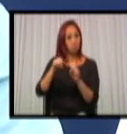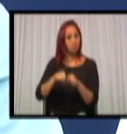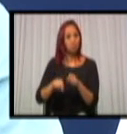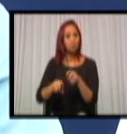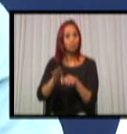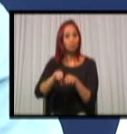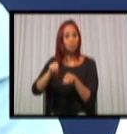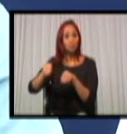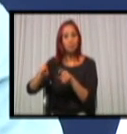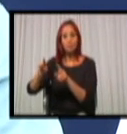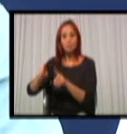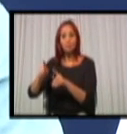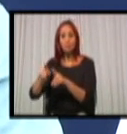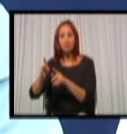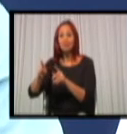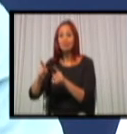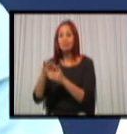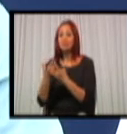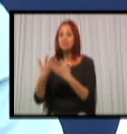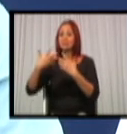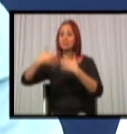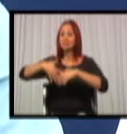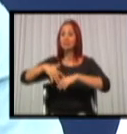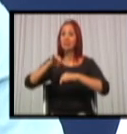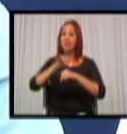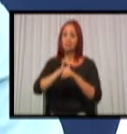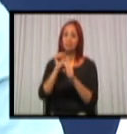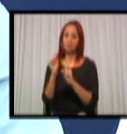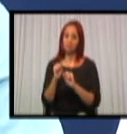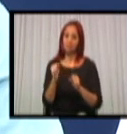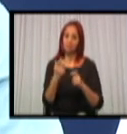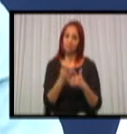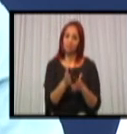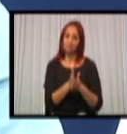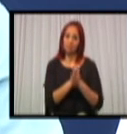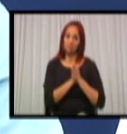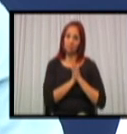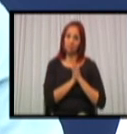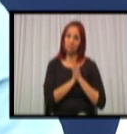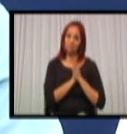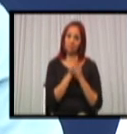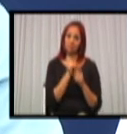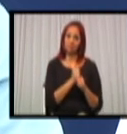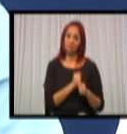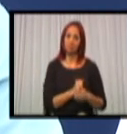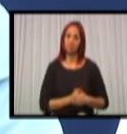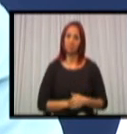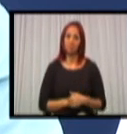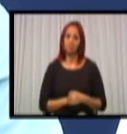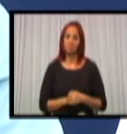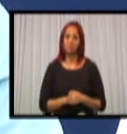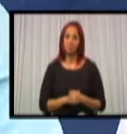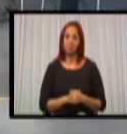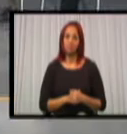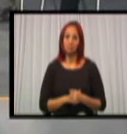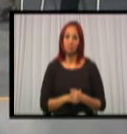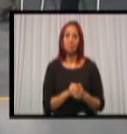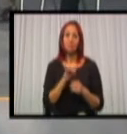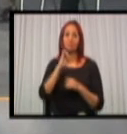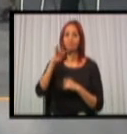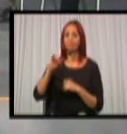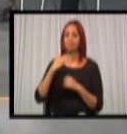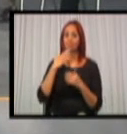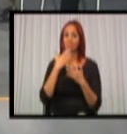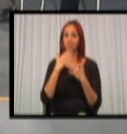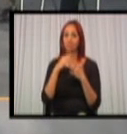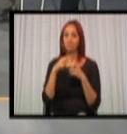colocando a todas aquellas personas que accesen a la Municipalidad solicitando un empleo. Muy bien. Don Javier. Sí,